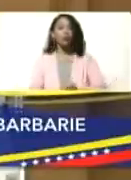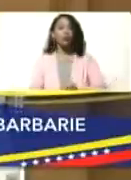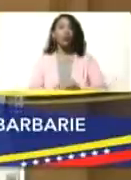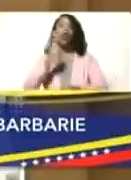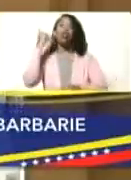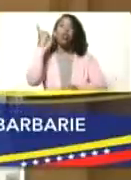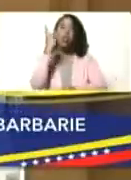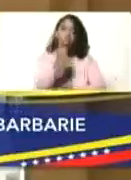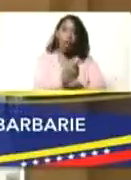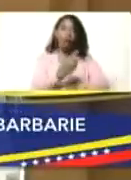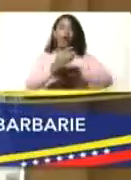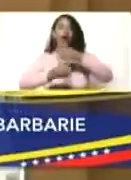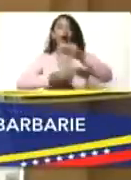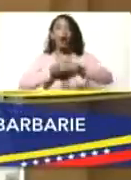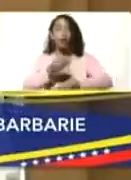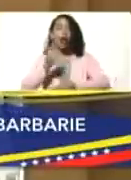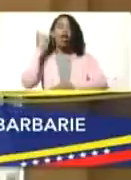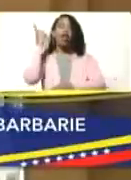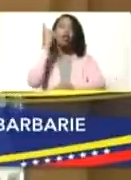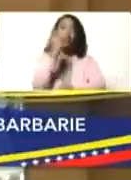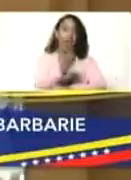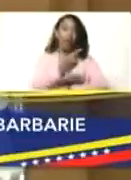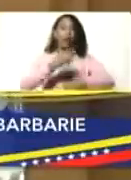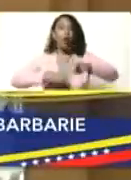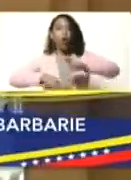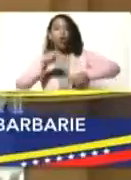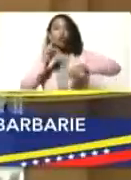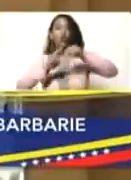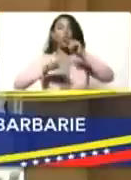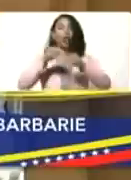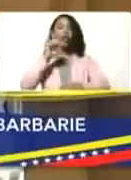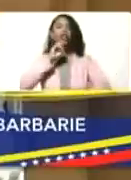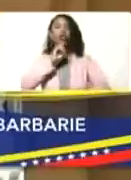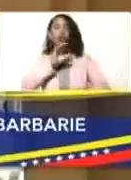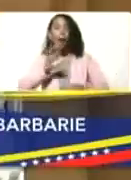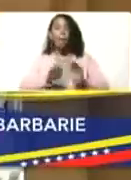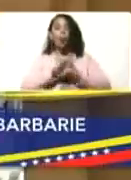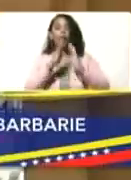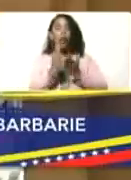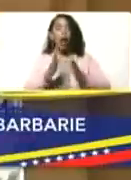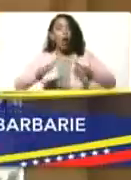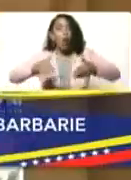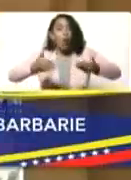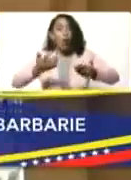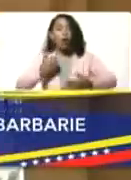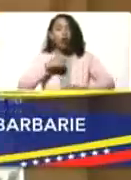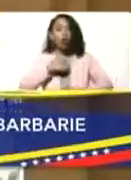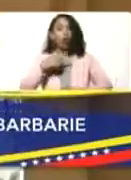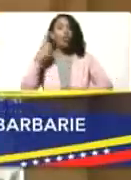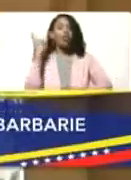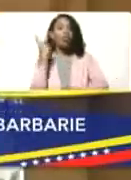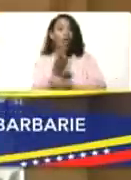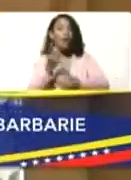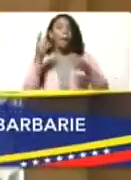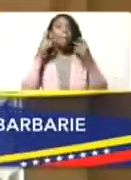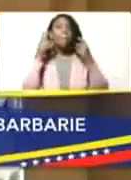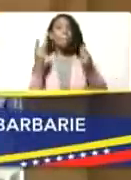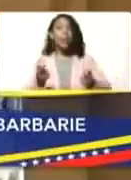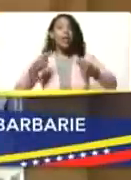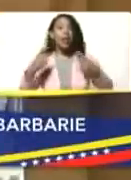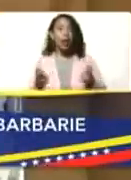debe hacer y debe construir historia mundial, para lo cual tenemos que ser audaces,